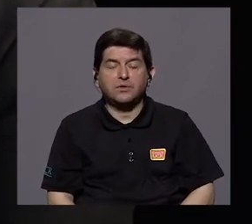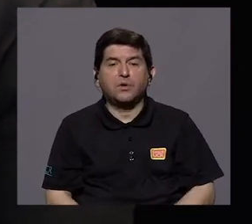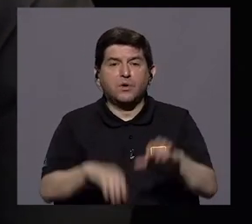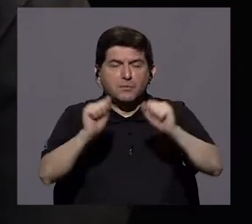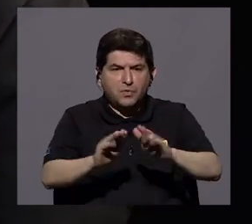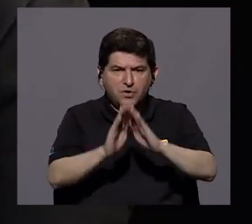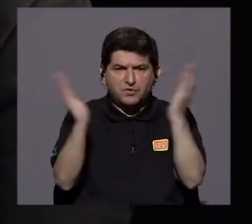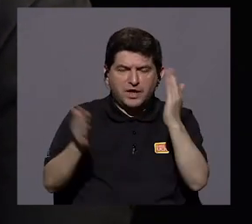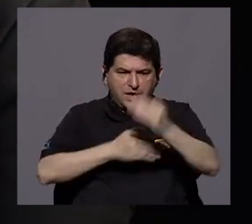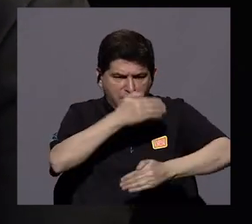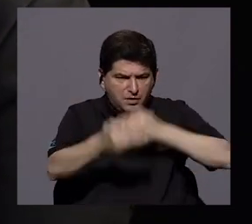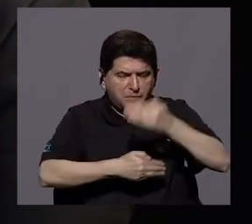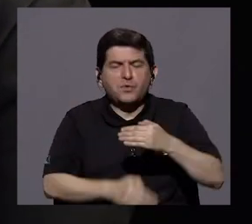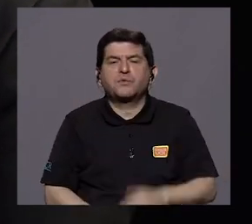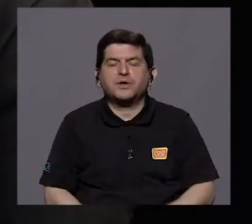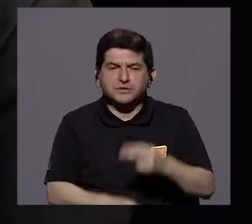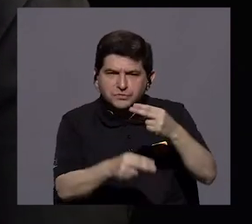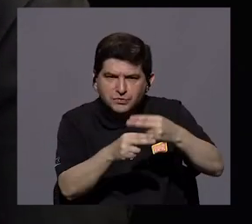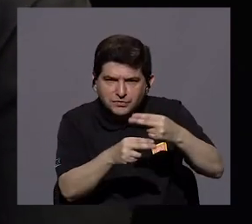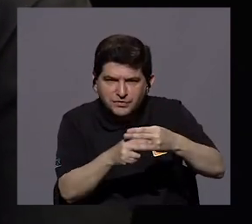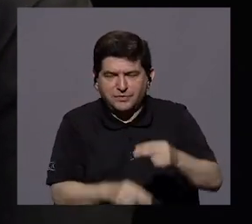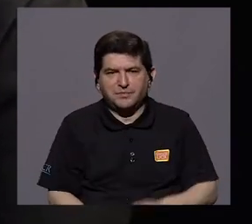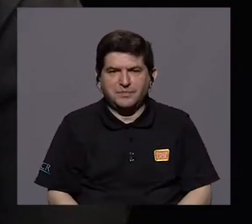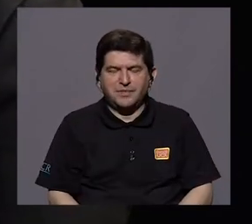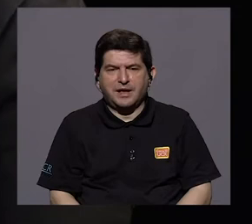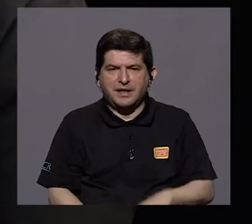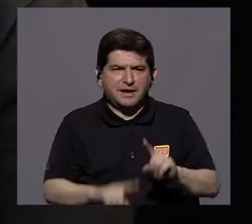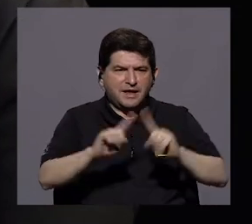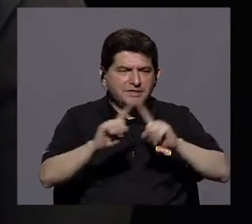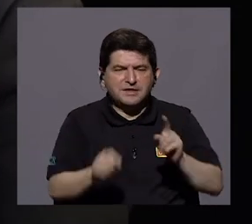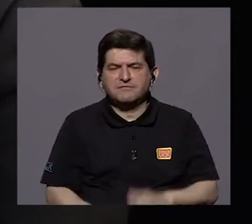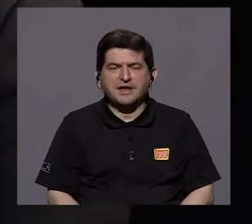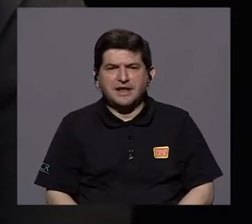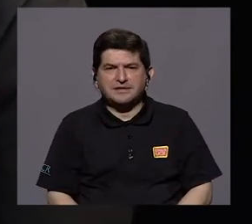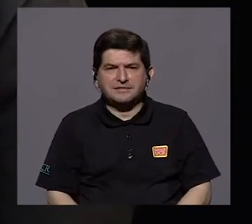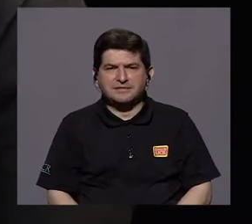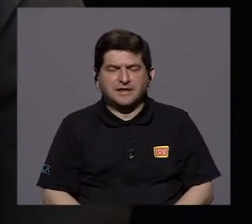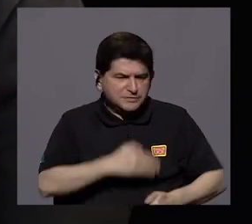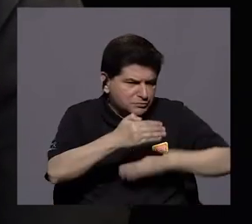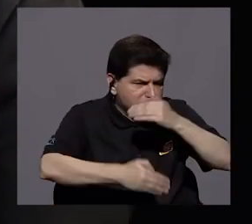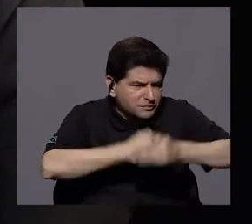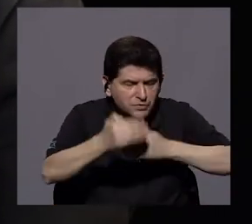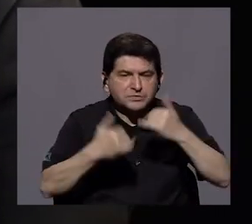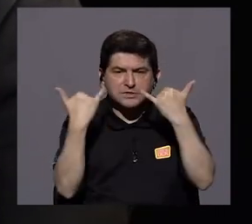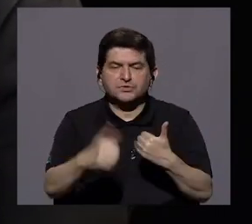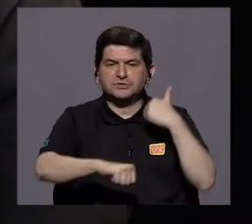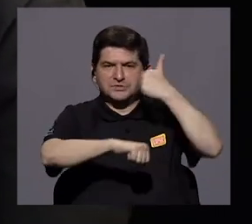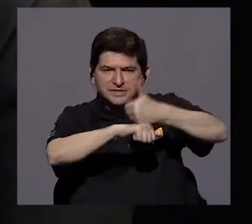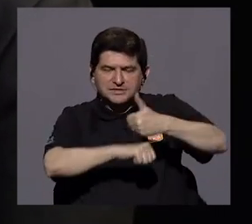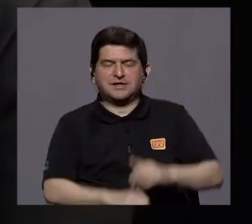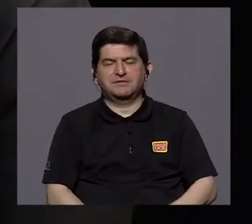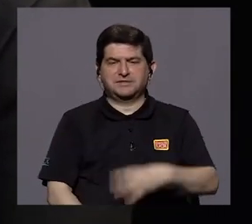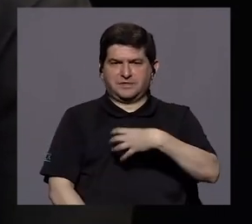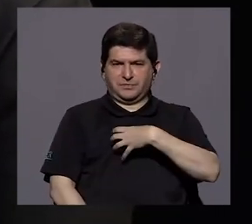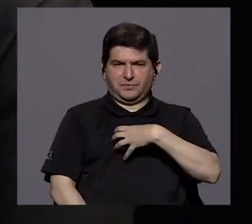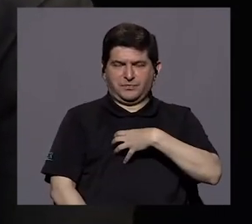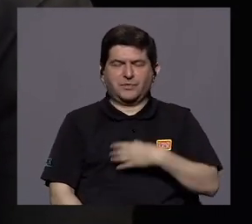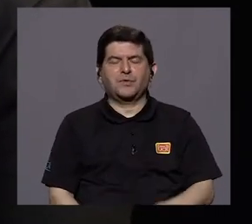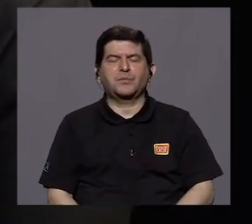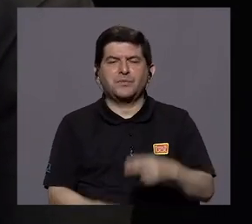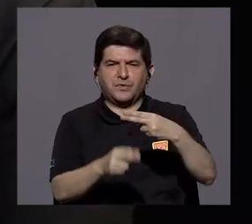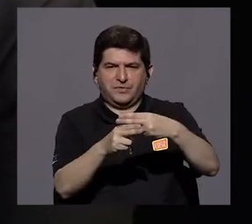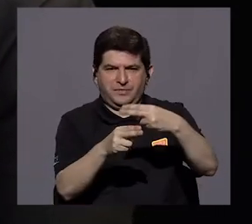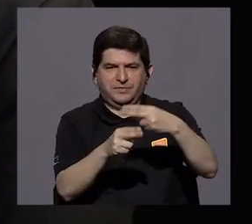se abran los procesos de nombramientos mediante concursos para asignar ya en propiedad a las